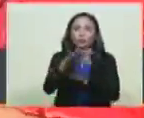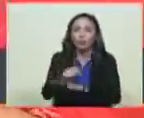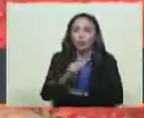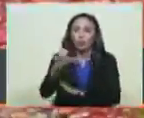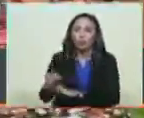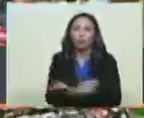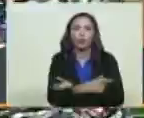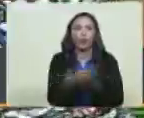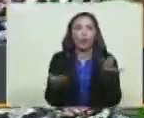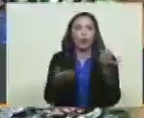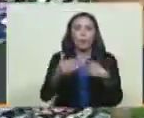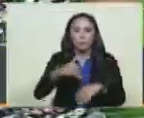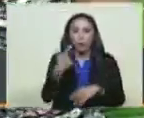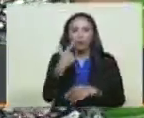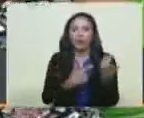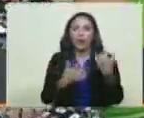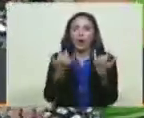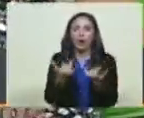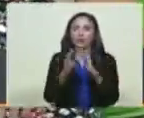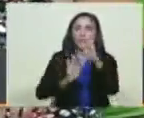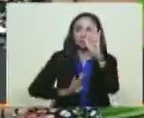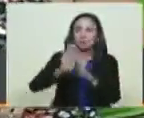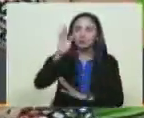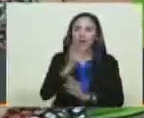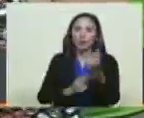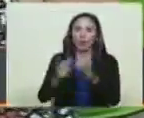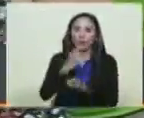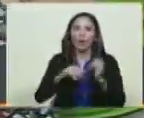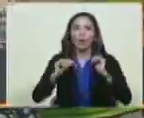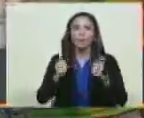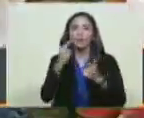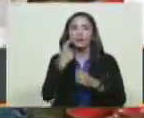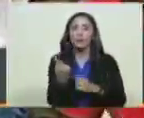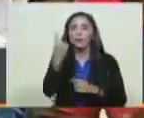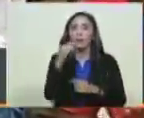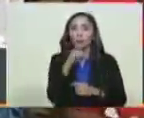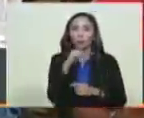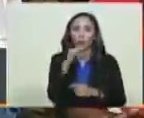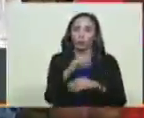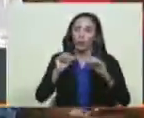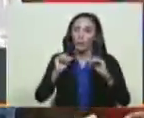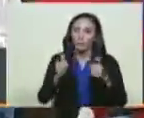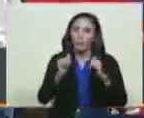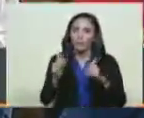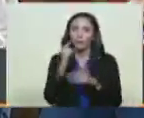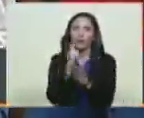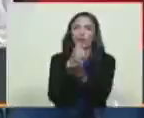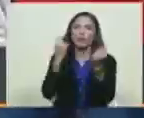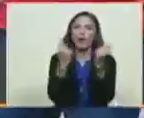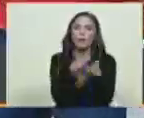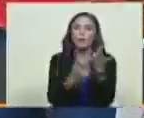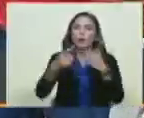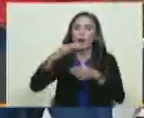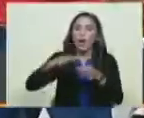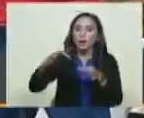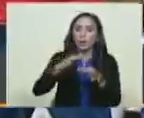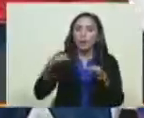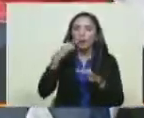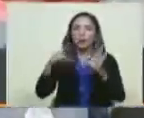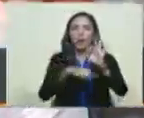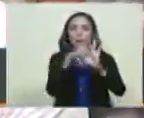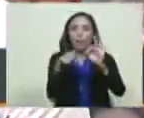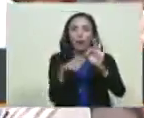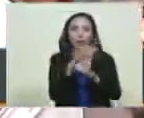gasto la nueva etapa del petró arranca el primero de octubre para convertir al petró en una moneda